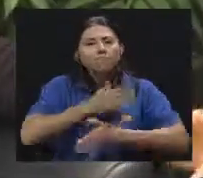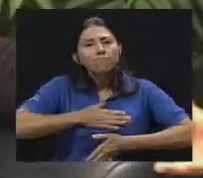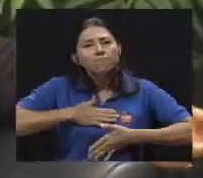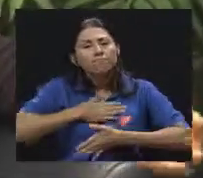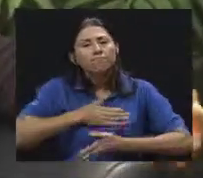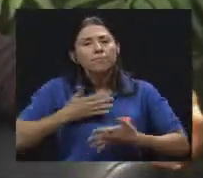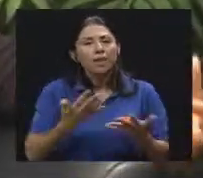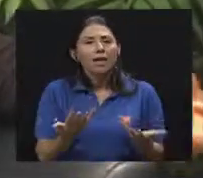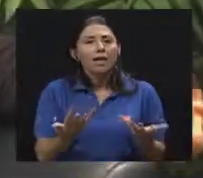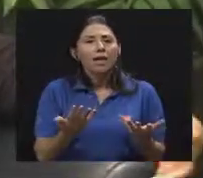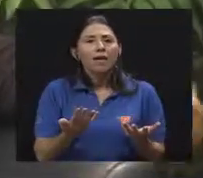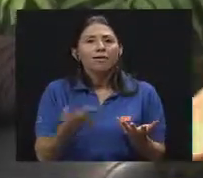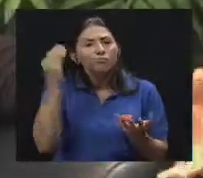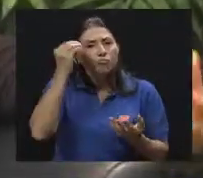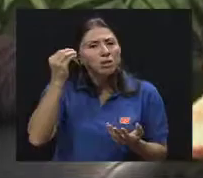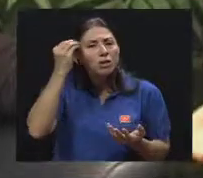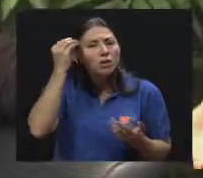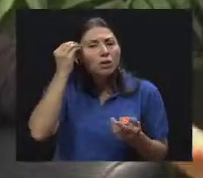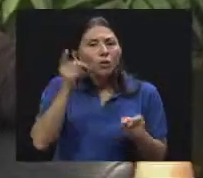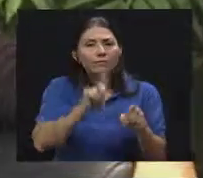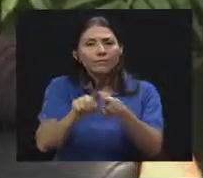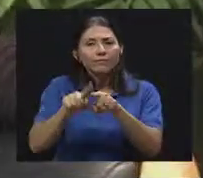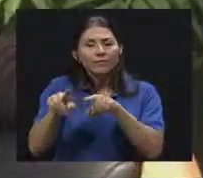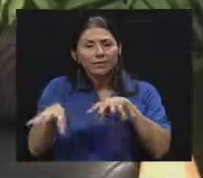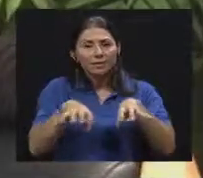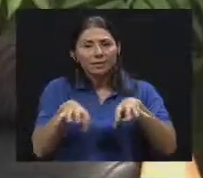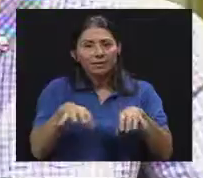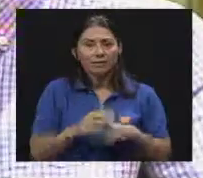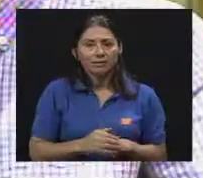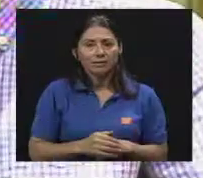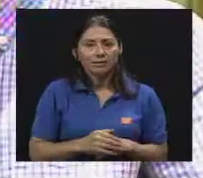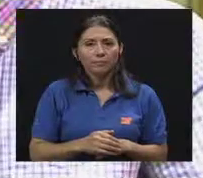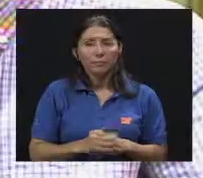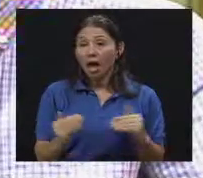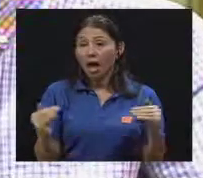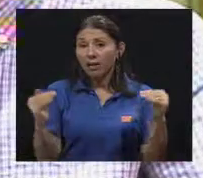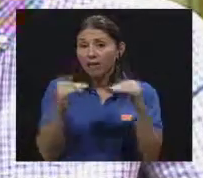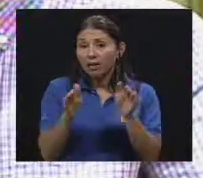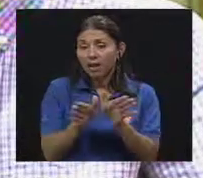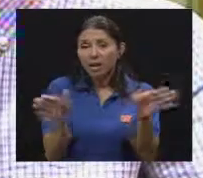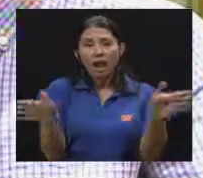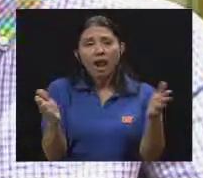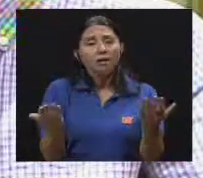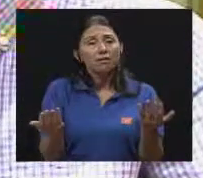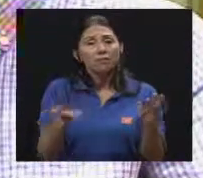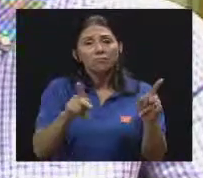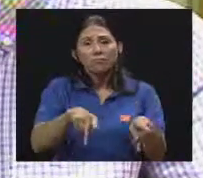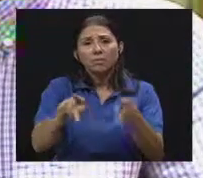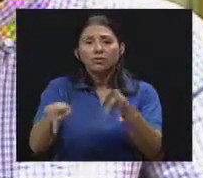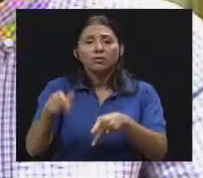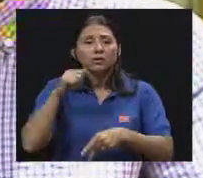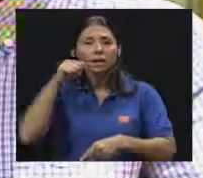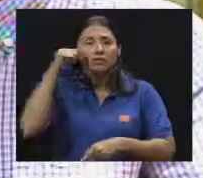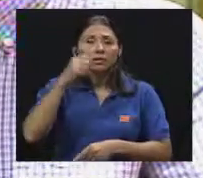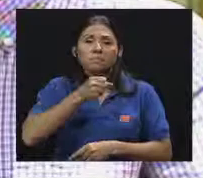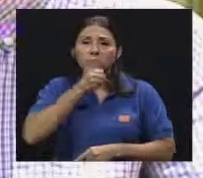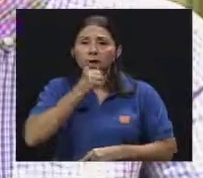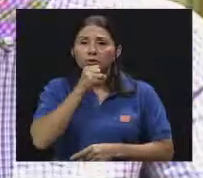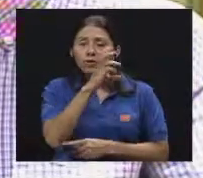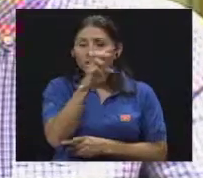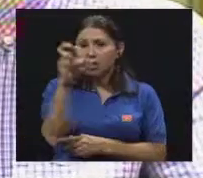y sin tener opinión en estas actividades. A nivel general, los adultos mayores en nuestro